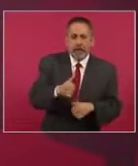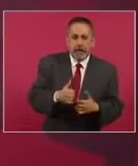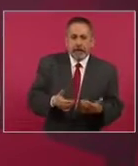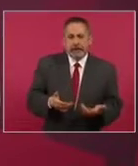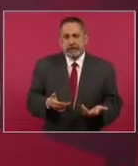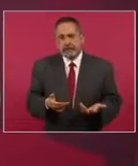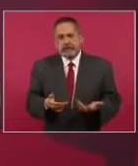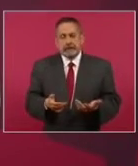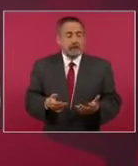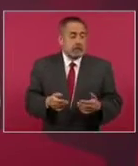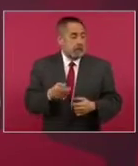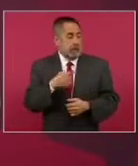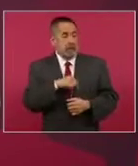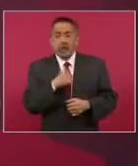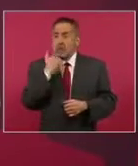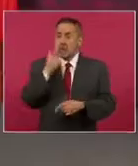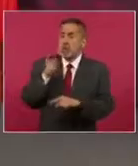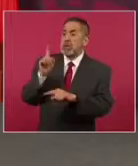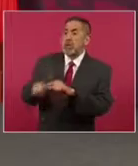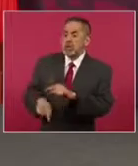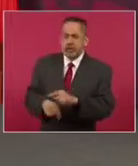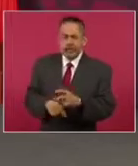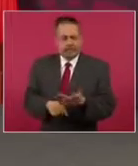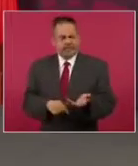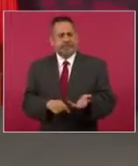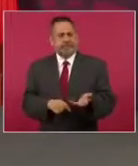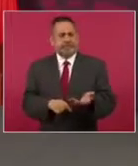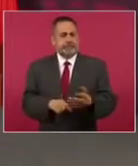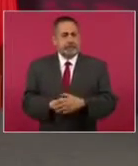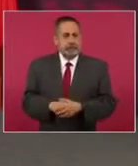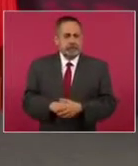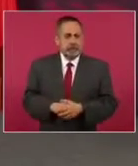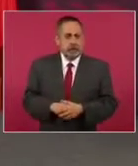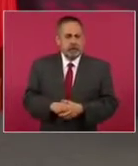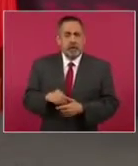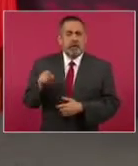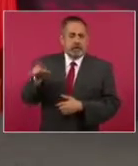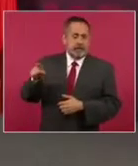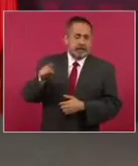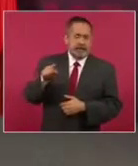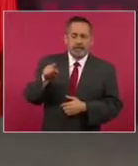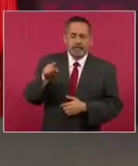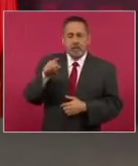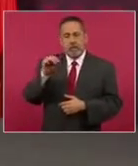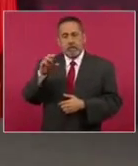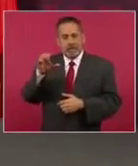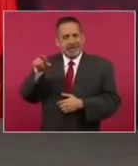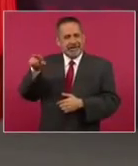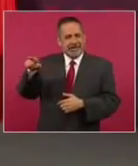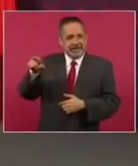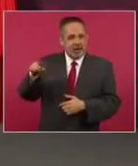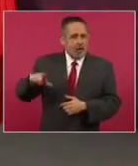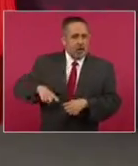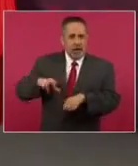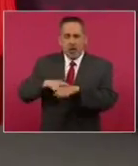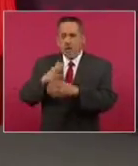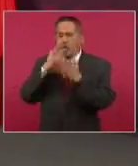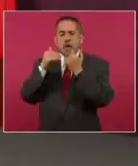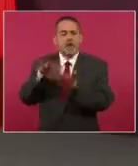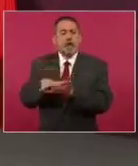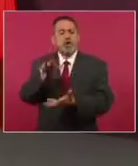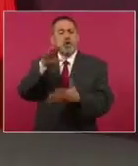y no le aprobaron el presupuesto él no tiene mayoría en el congreso